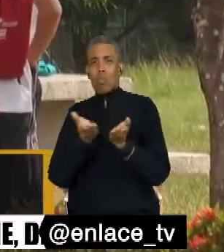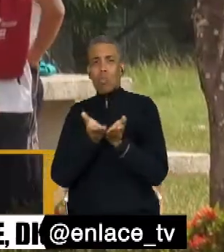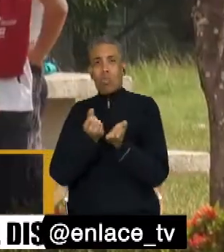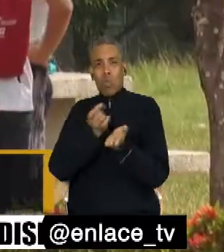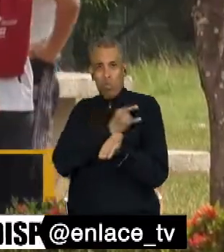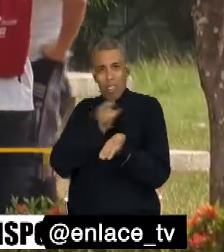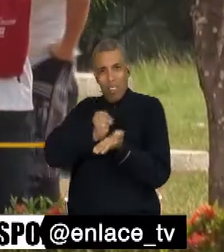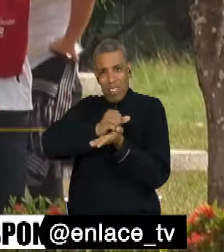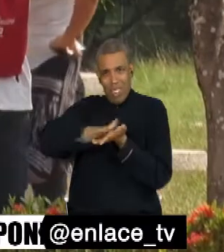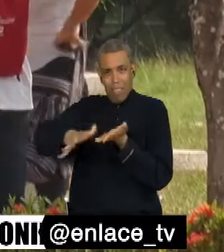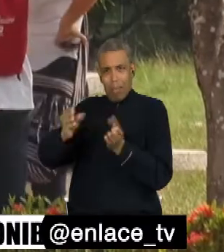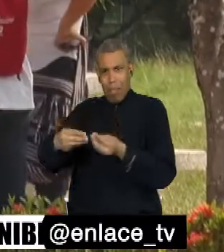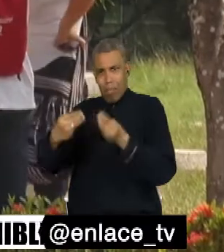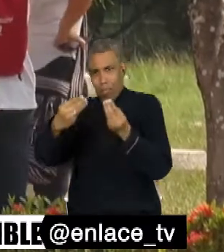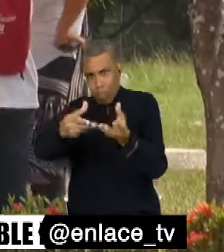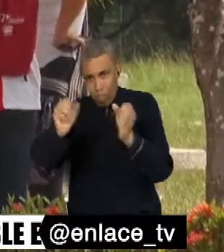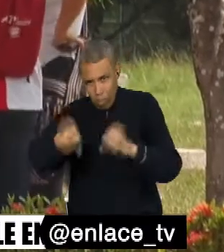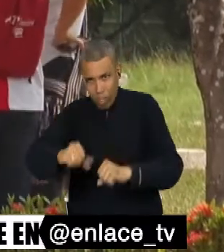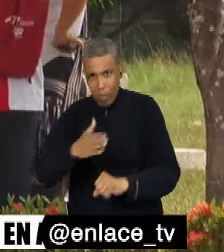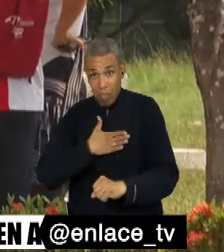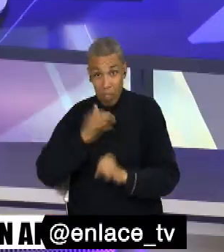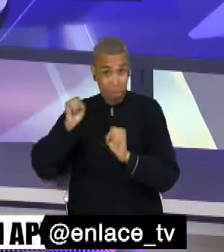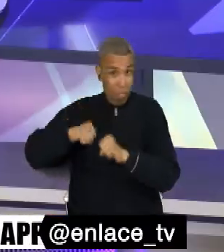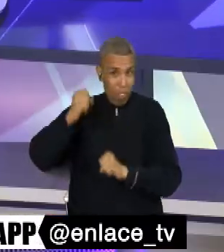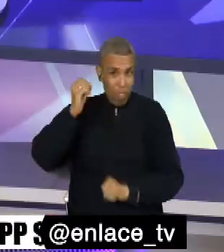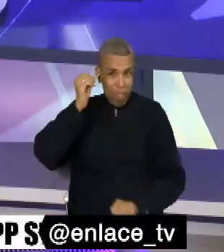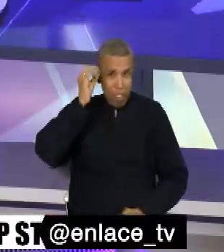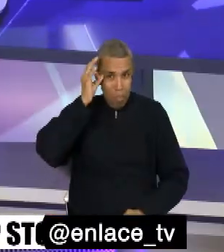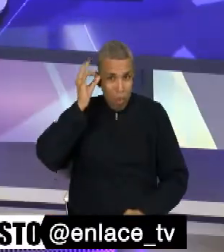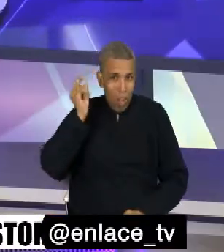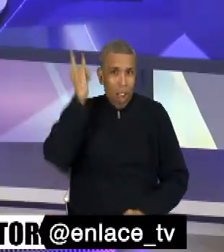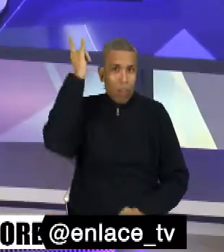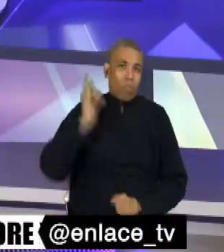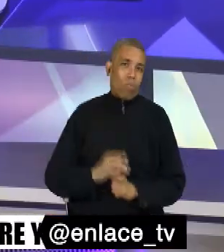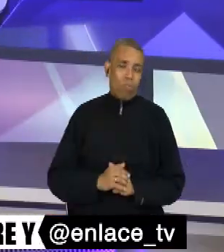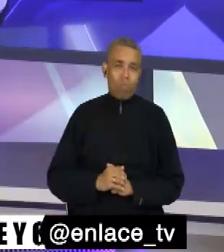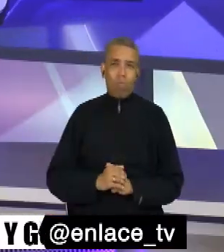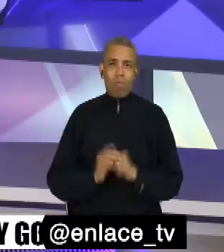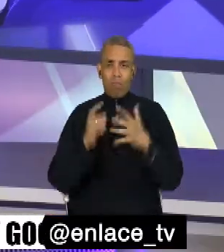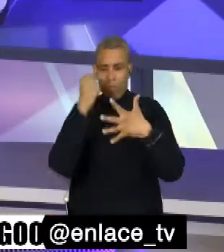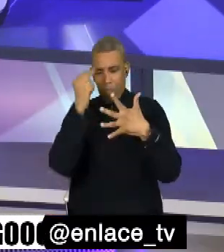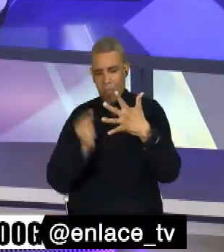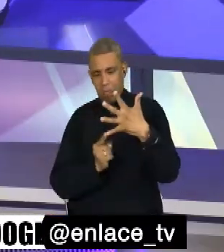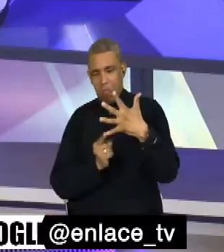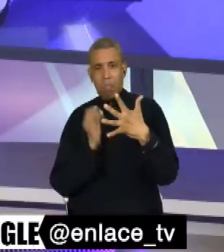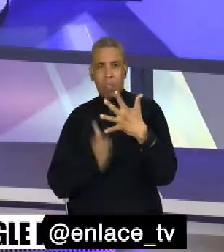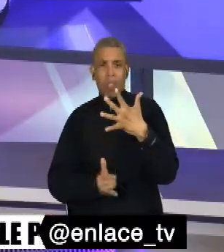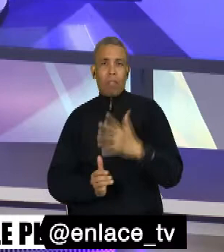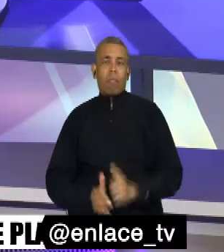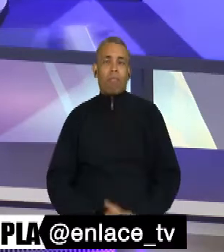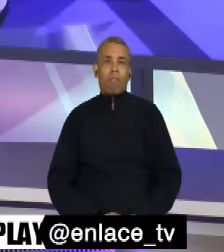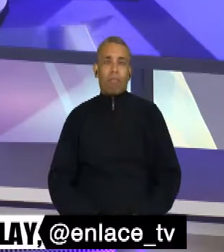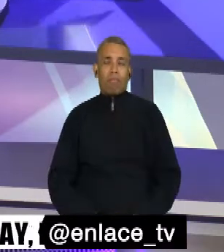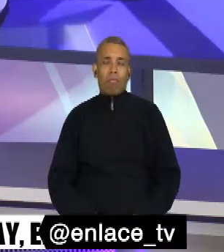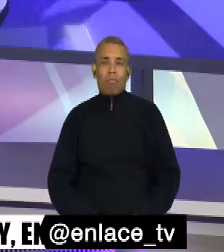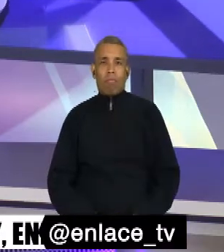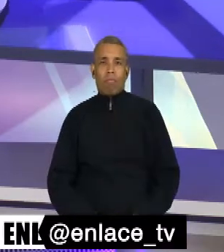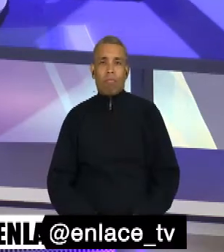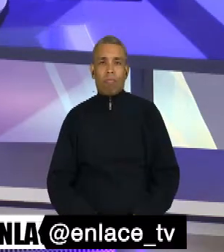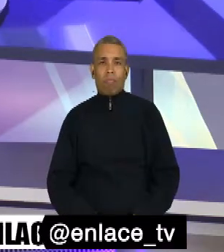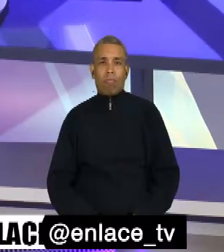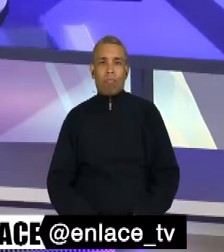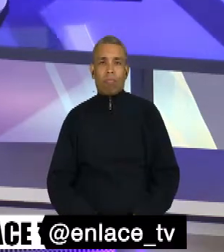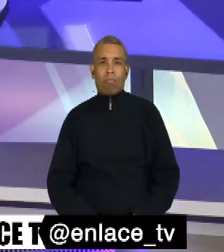con la Institución de Educación Superior. Con esta información nos despedimos de la presente emisión de Enlace Noticias, pero